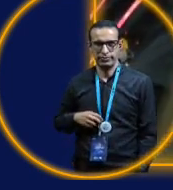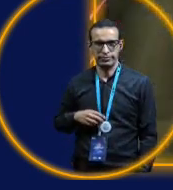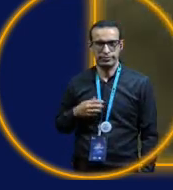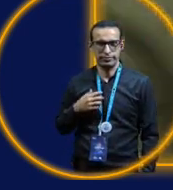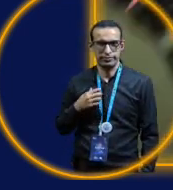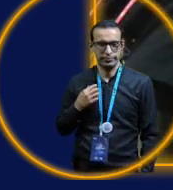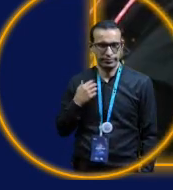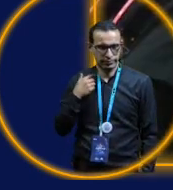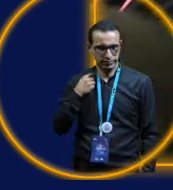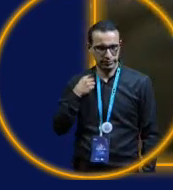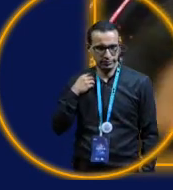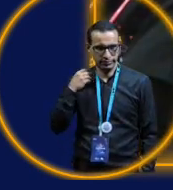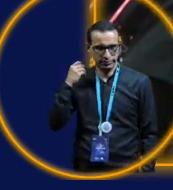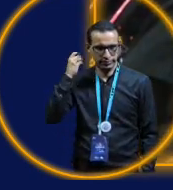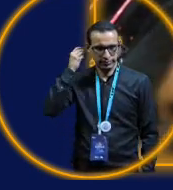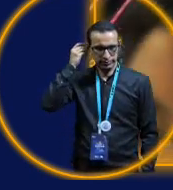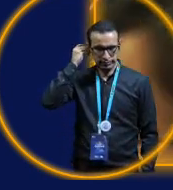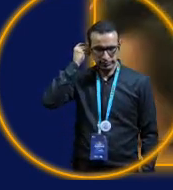factors